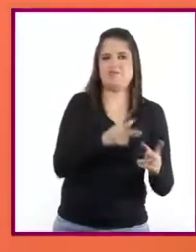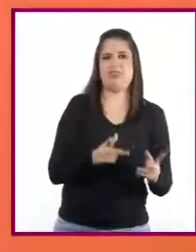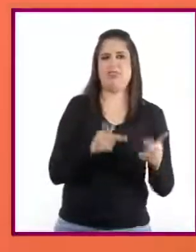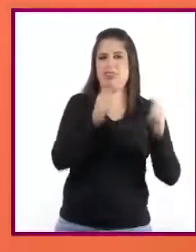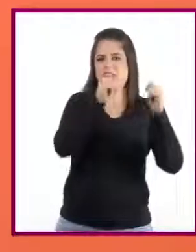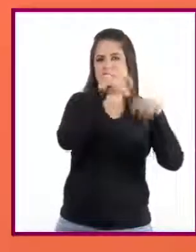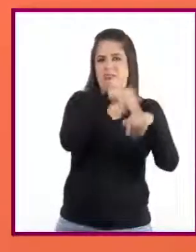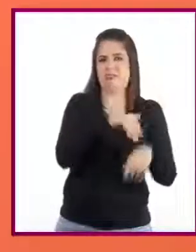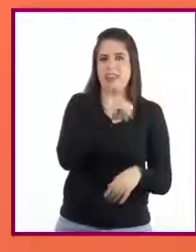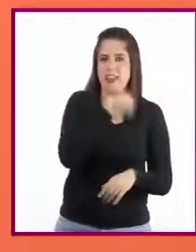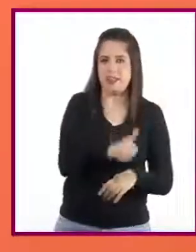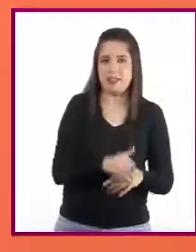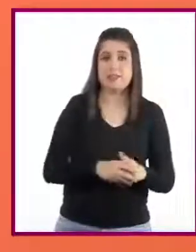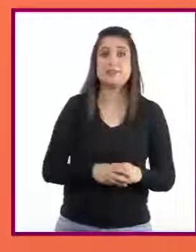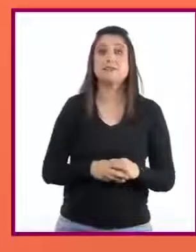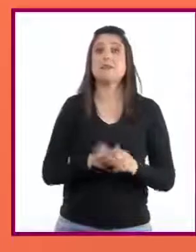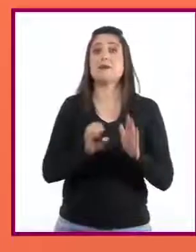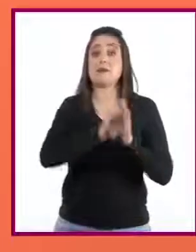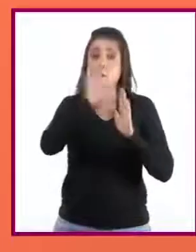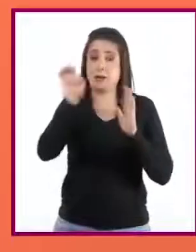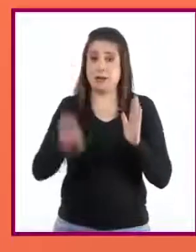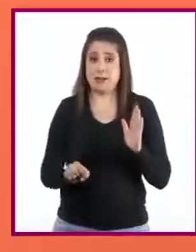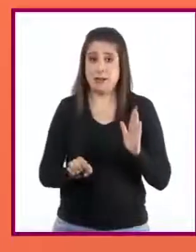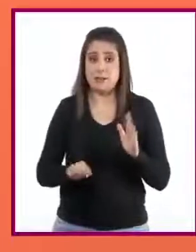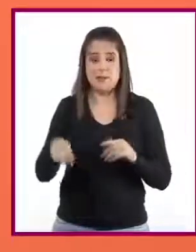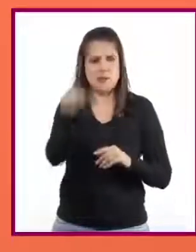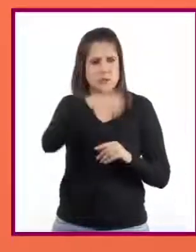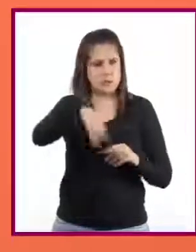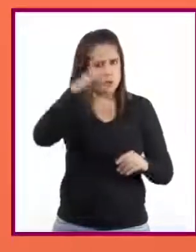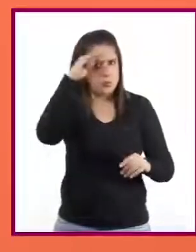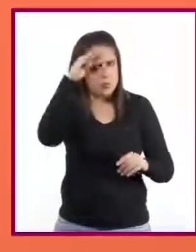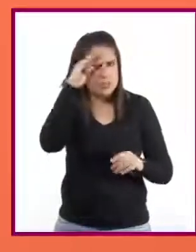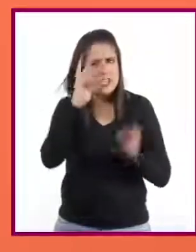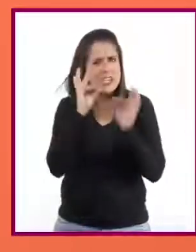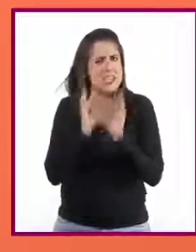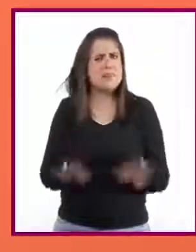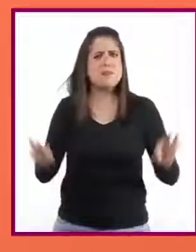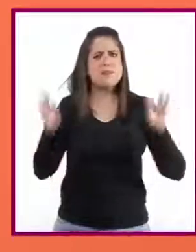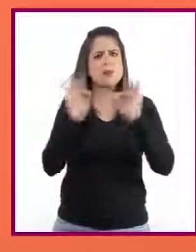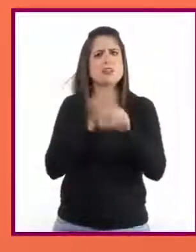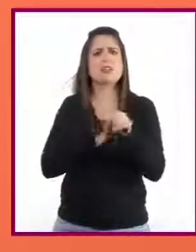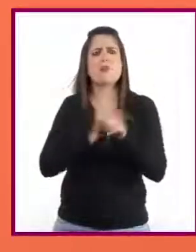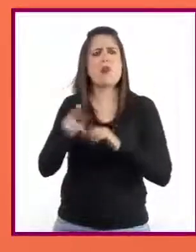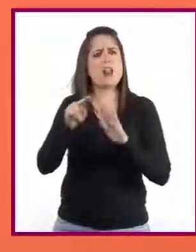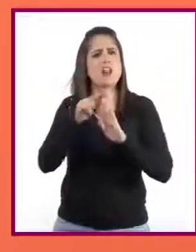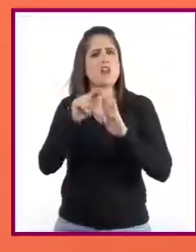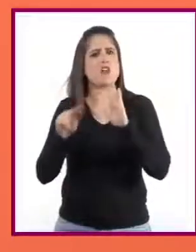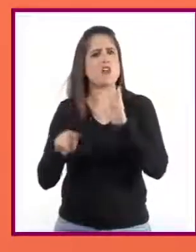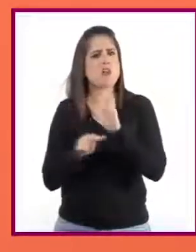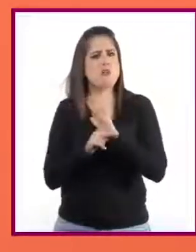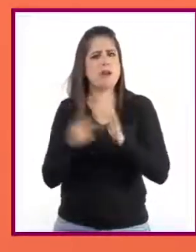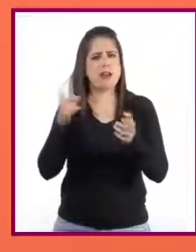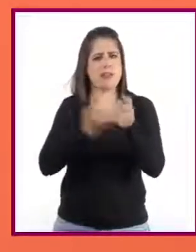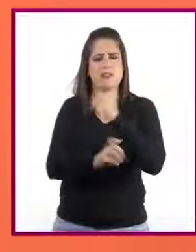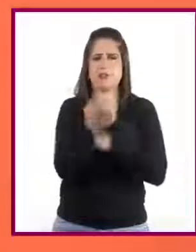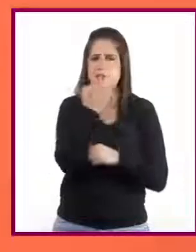cumplen. Por ejemplo, ¿se han puesto a pensar qué importancia tienen las normas en la